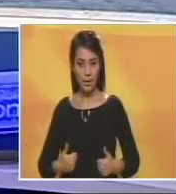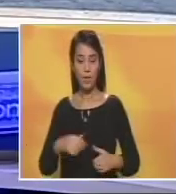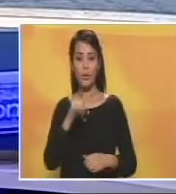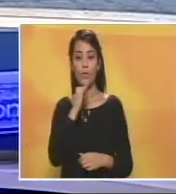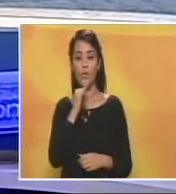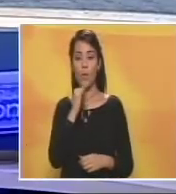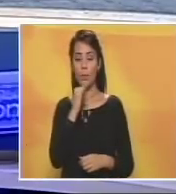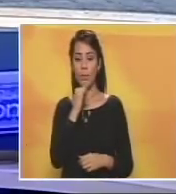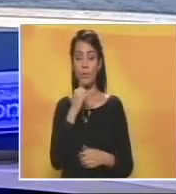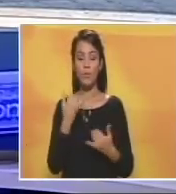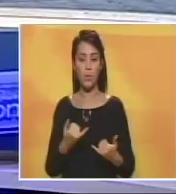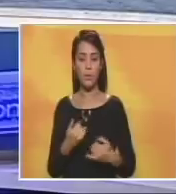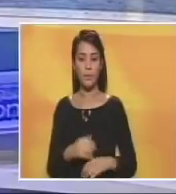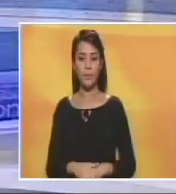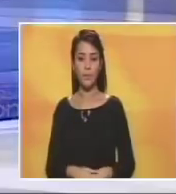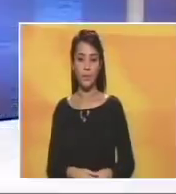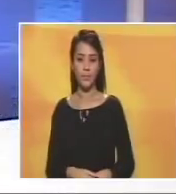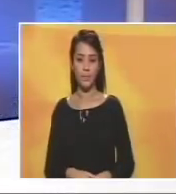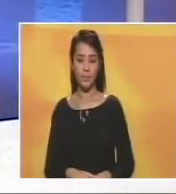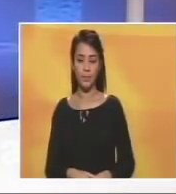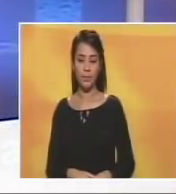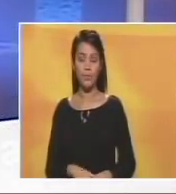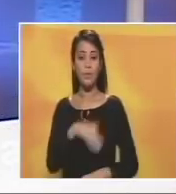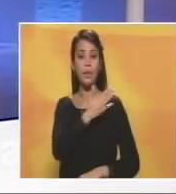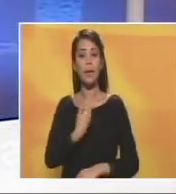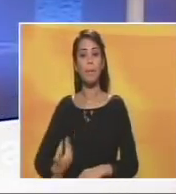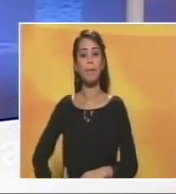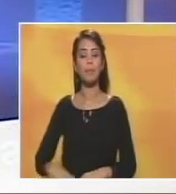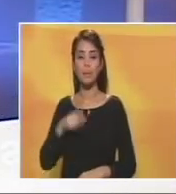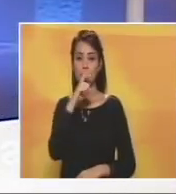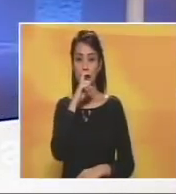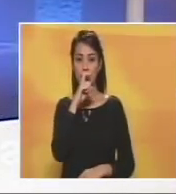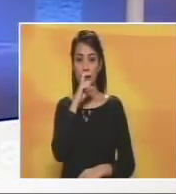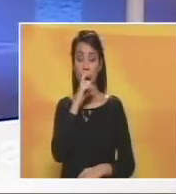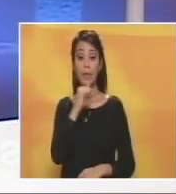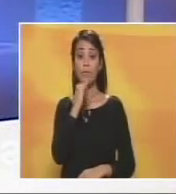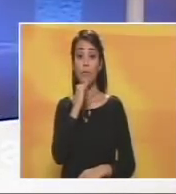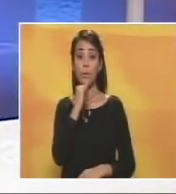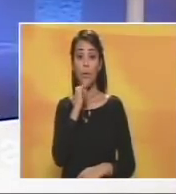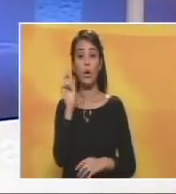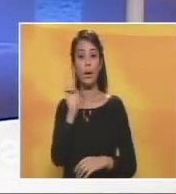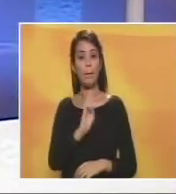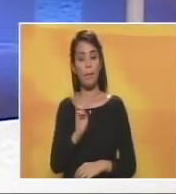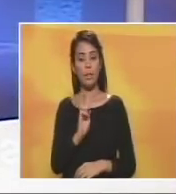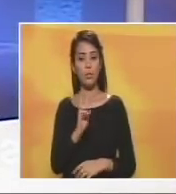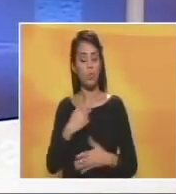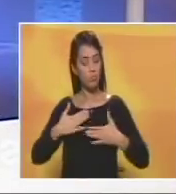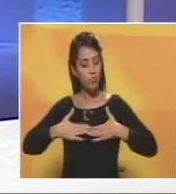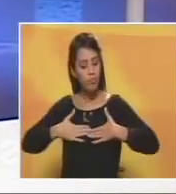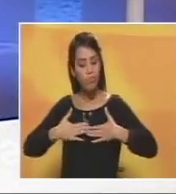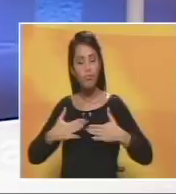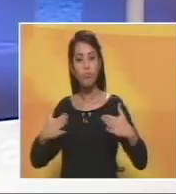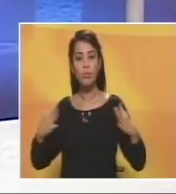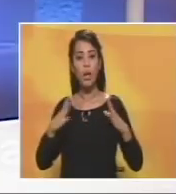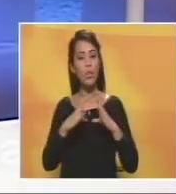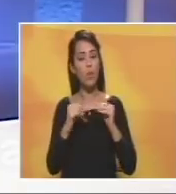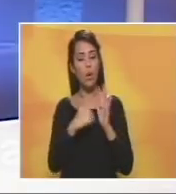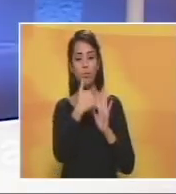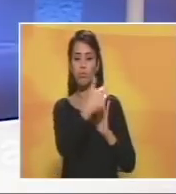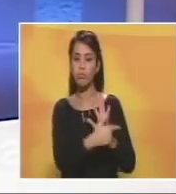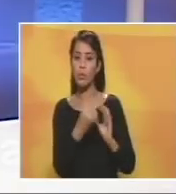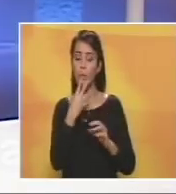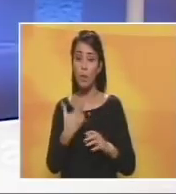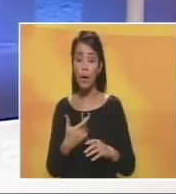que es noticia a esta hora. Comenzamos. El presidente de la República, Nicolás Maduro, anunció que Venezuela está abierta a dar todas las